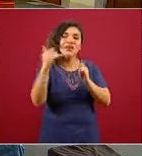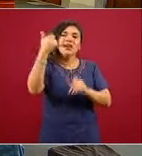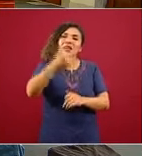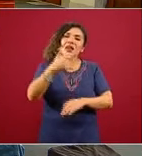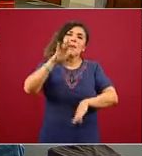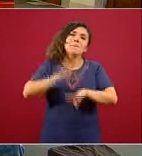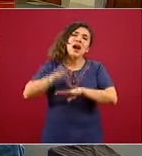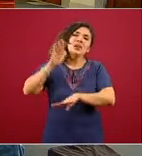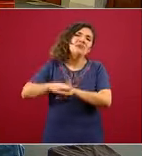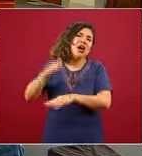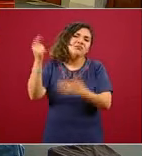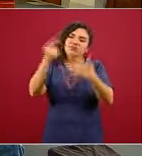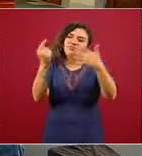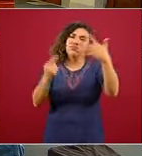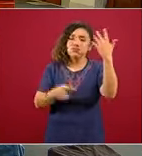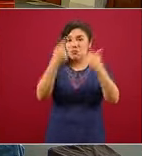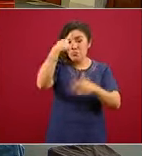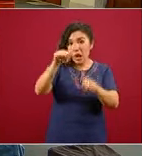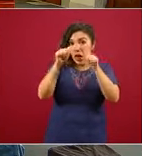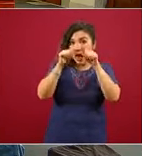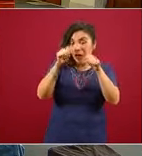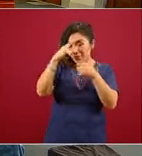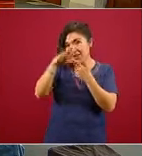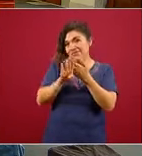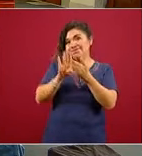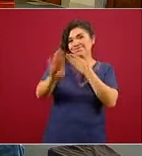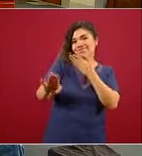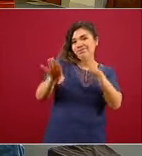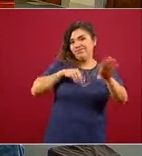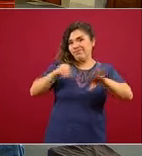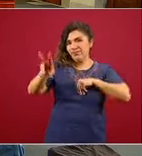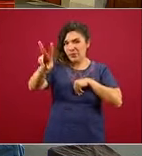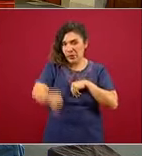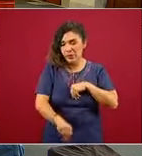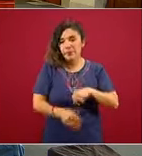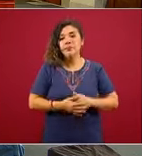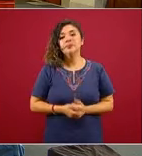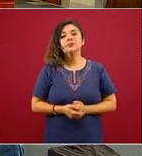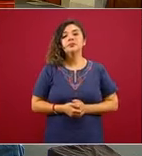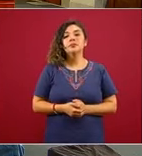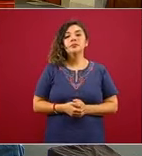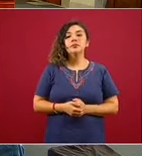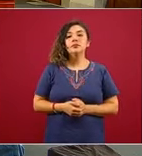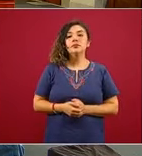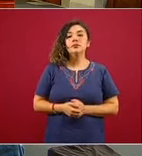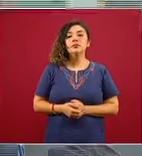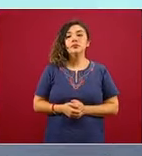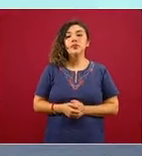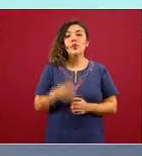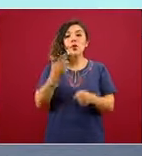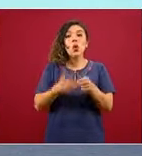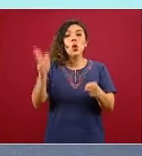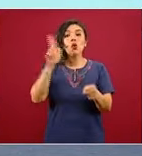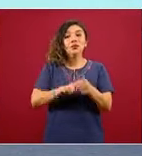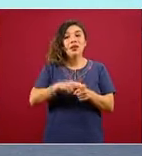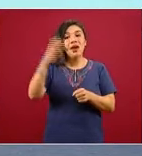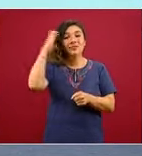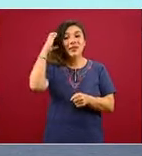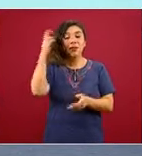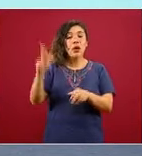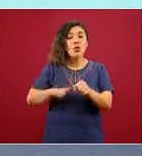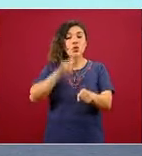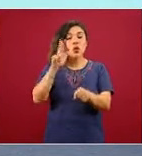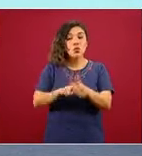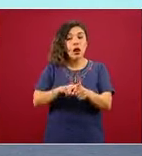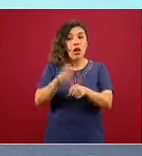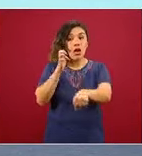aquellas que están dirigidas a poder evitar los contagios. Vean cómo la ocupación de camas general para el Estado